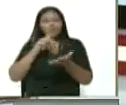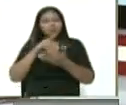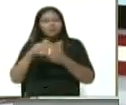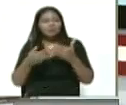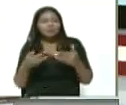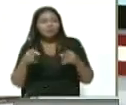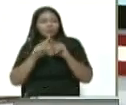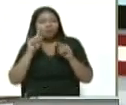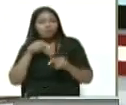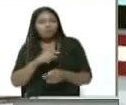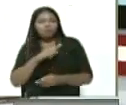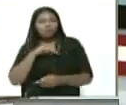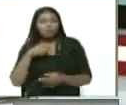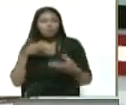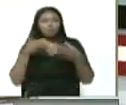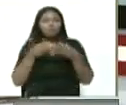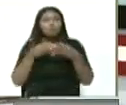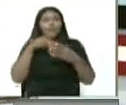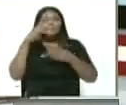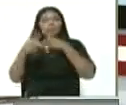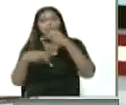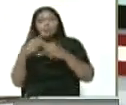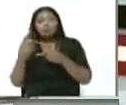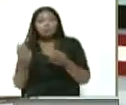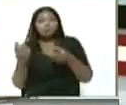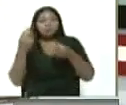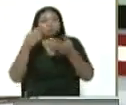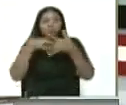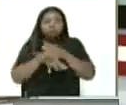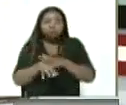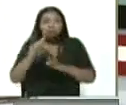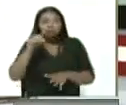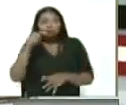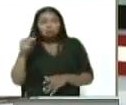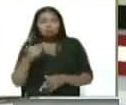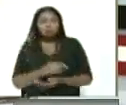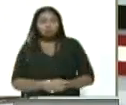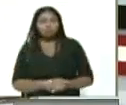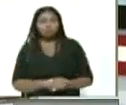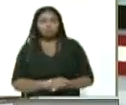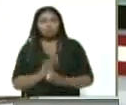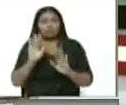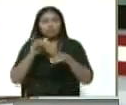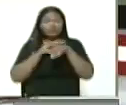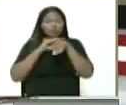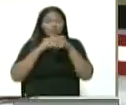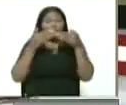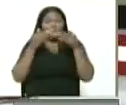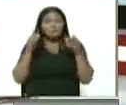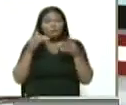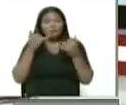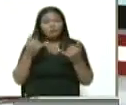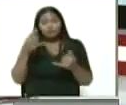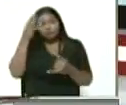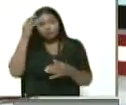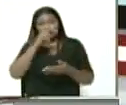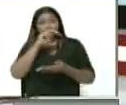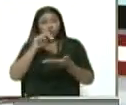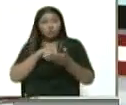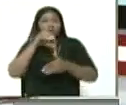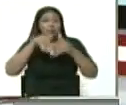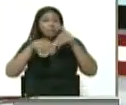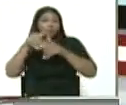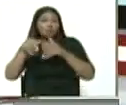todos los partidos políticos involucrados como fue ese desarme nos permite el rector decía el presidente del concejo nacional establecida en